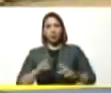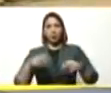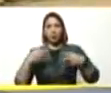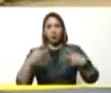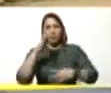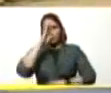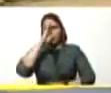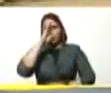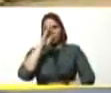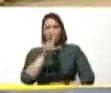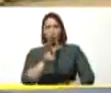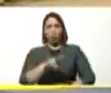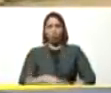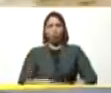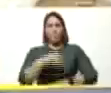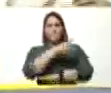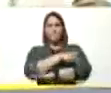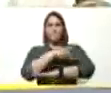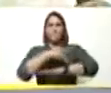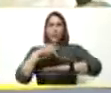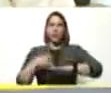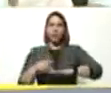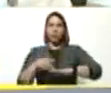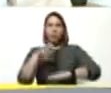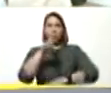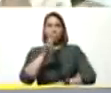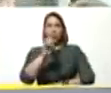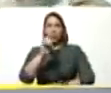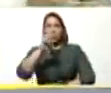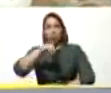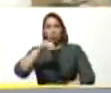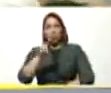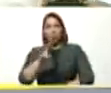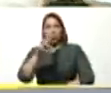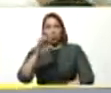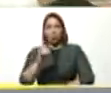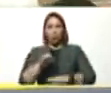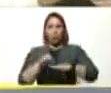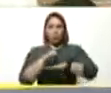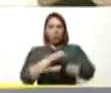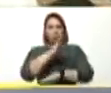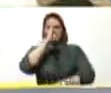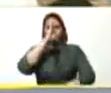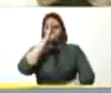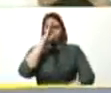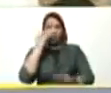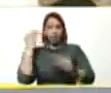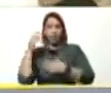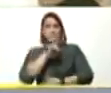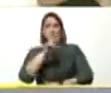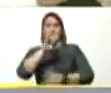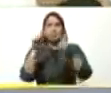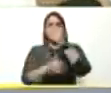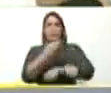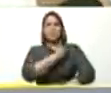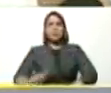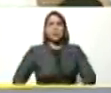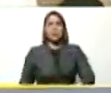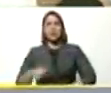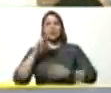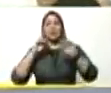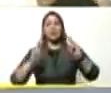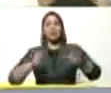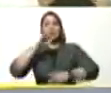2, parroquia Rómulo Betancourt, municipio Barinas. Allá está el vicepresidente del área social